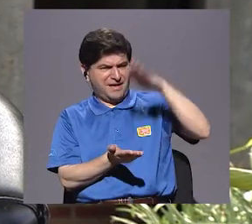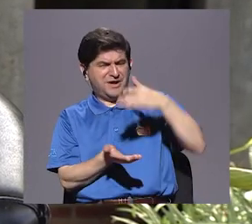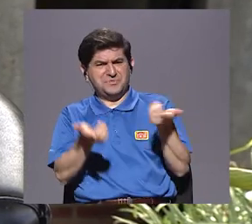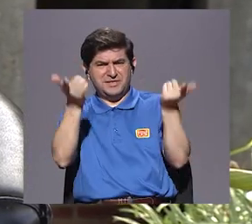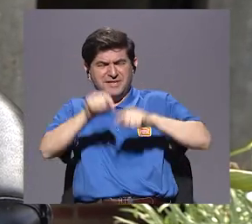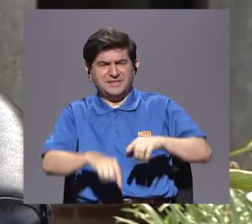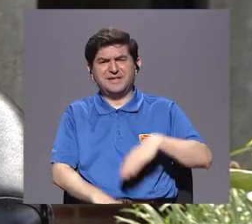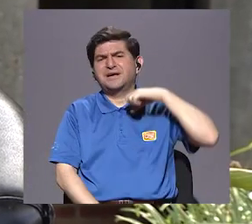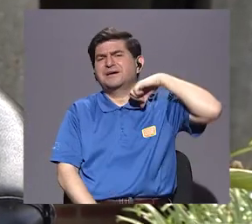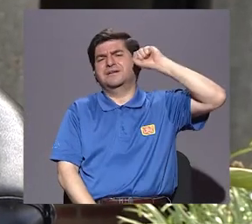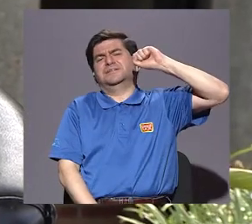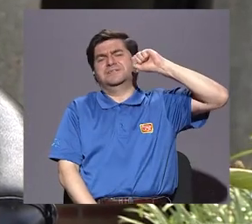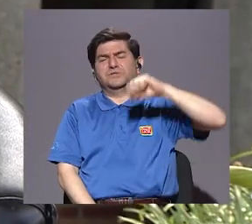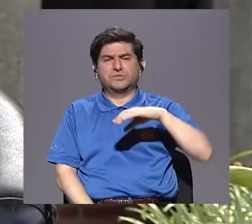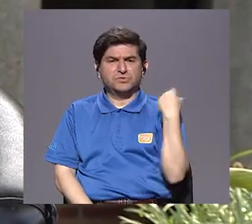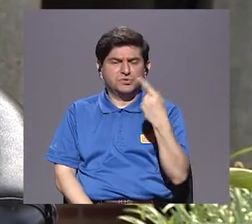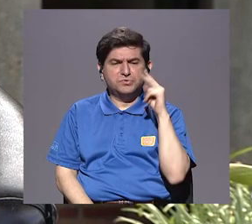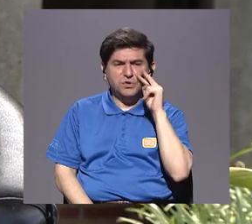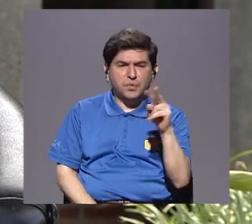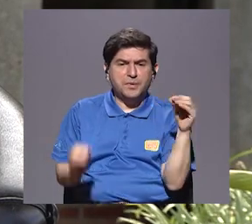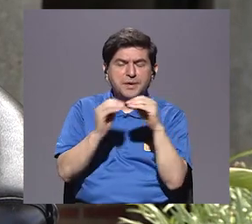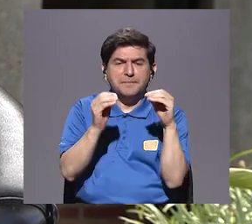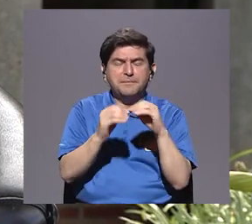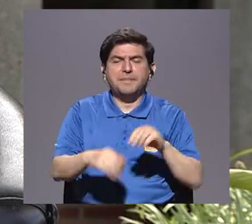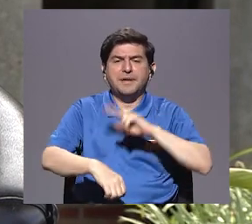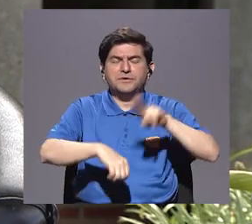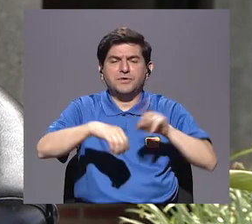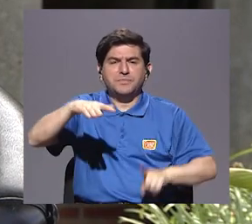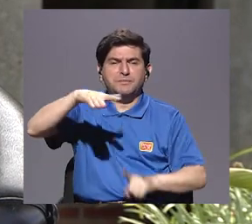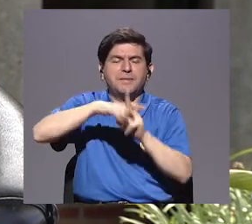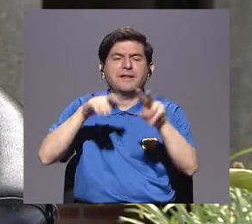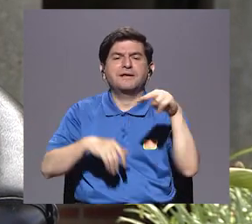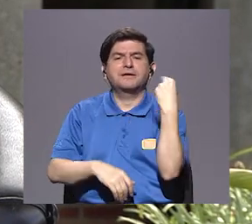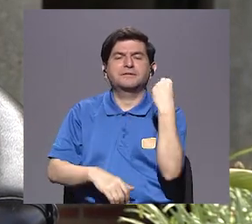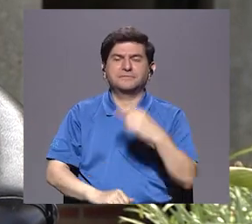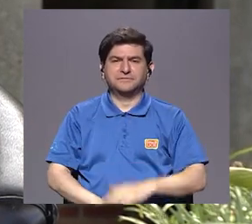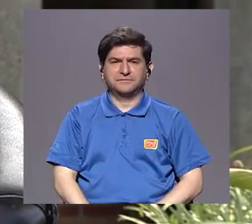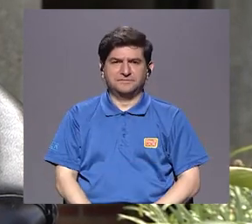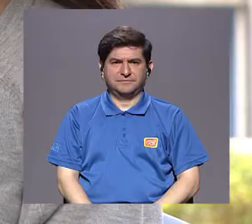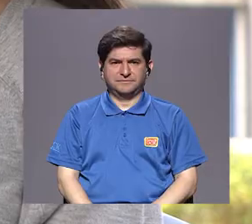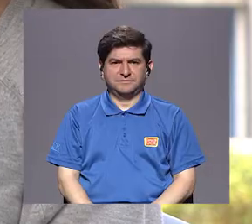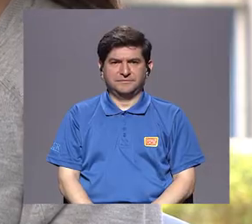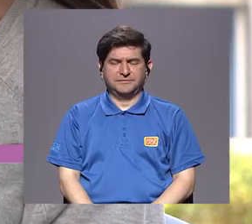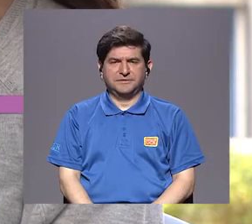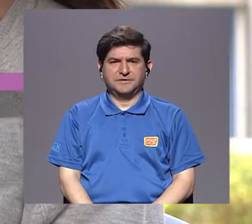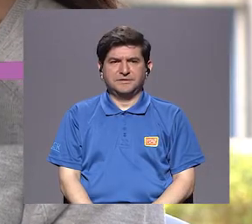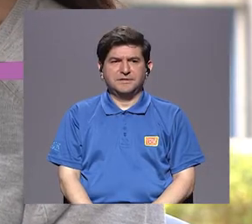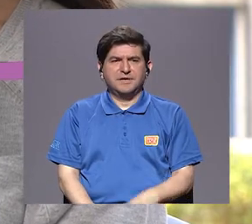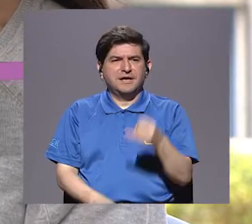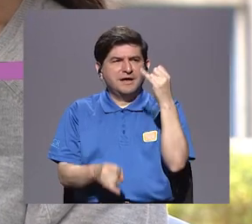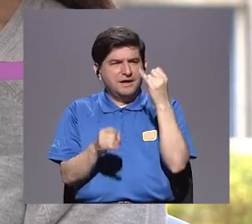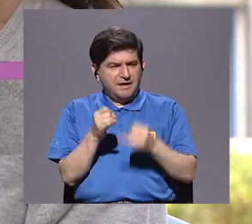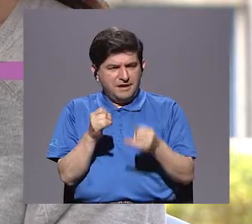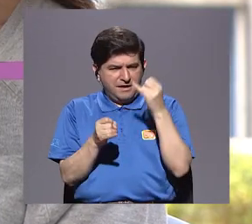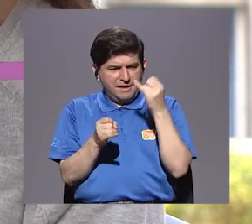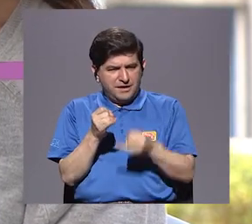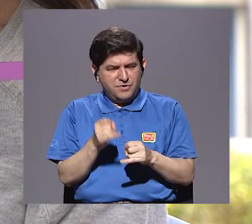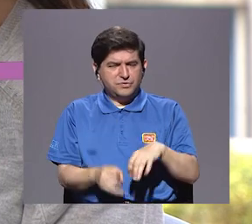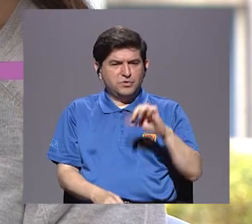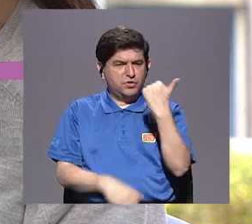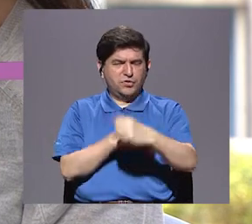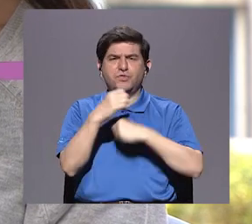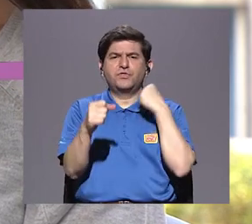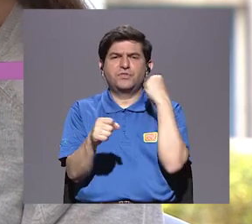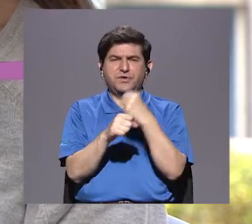los casos de suicidio o es nada más porque los vemos más seguido, por ejemplo, en las noticias. Por los últimos, por lo menos